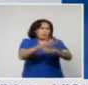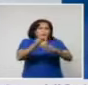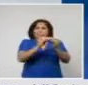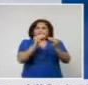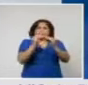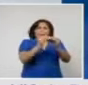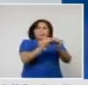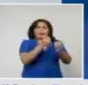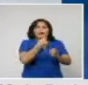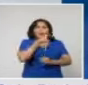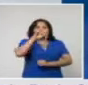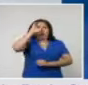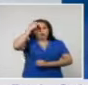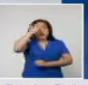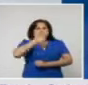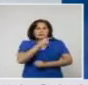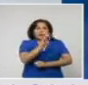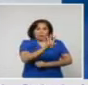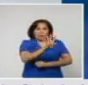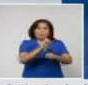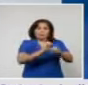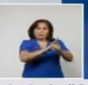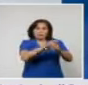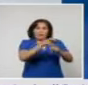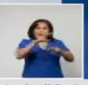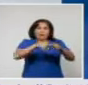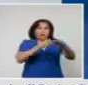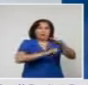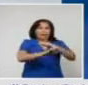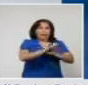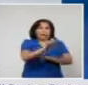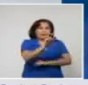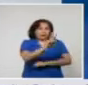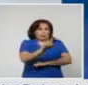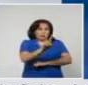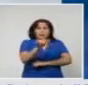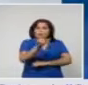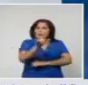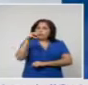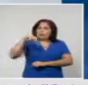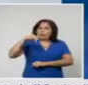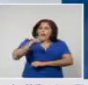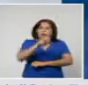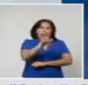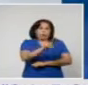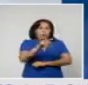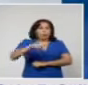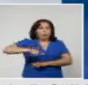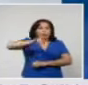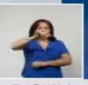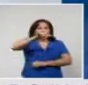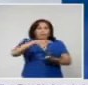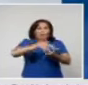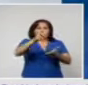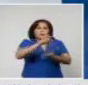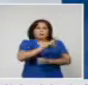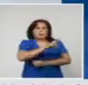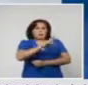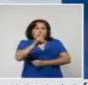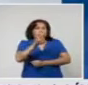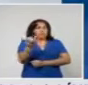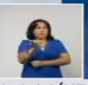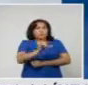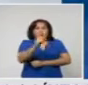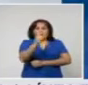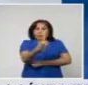municipio de La Liza con 4, Habana del Este 2 casos, al igual que Marianao, Boyeros y Plaza de la Revolución con un